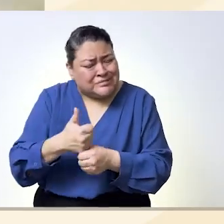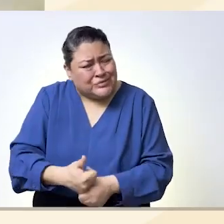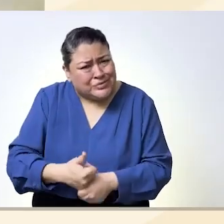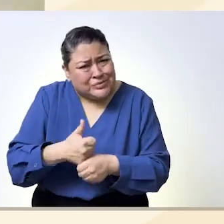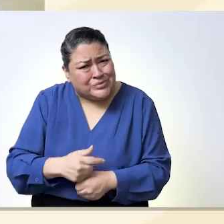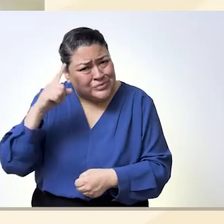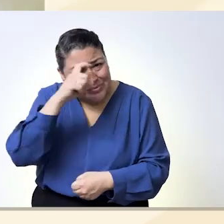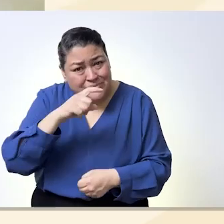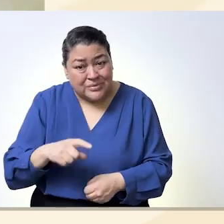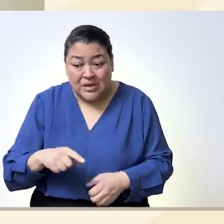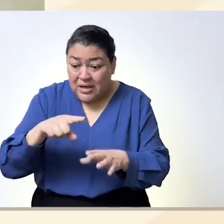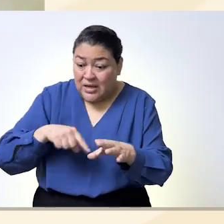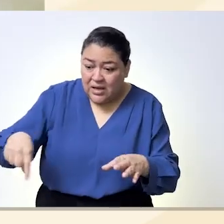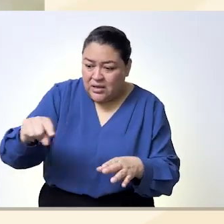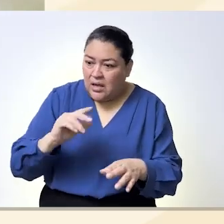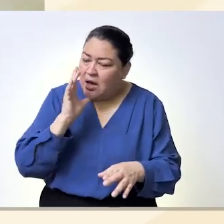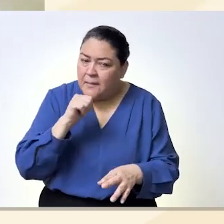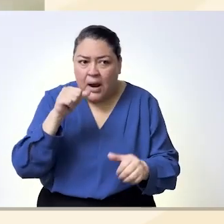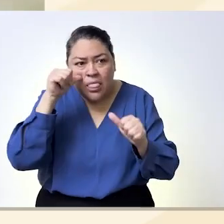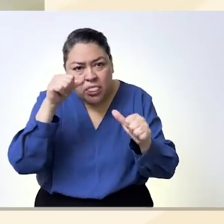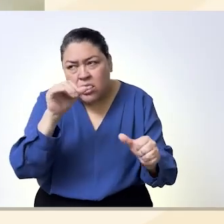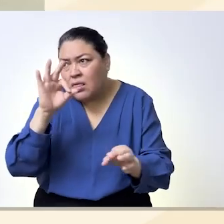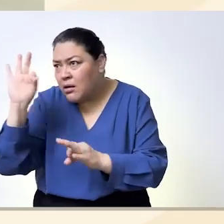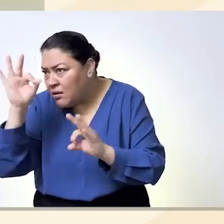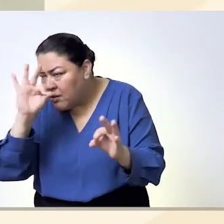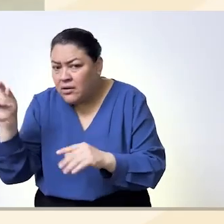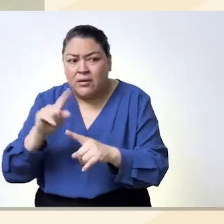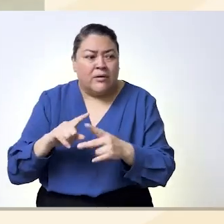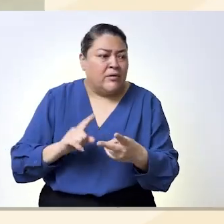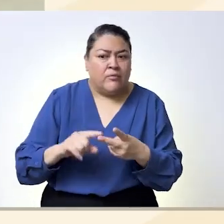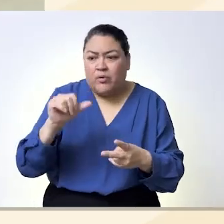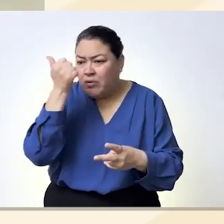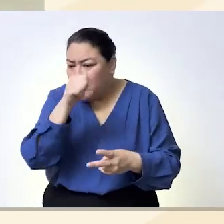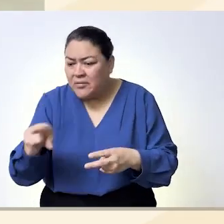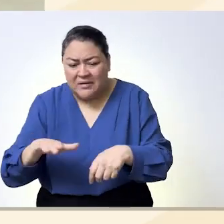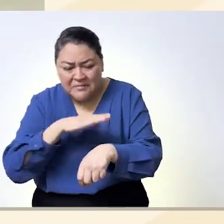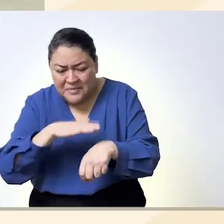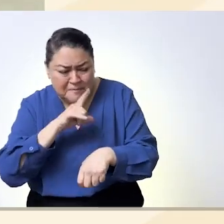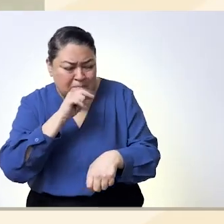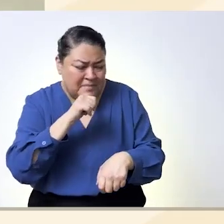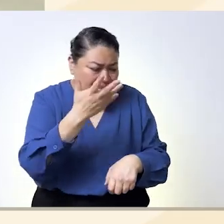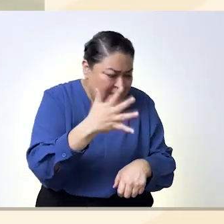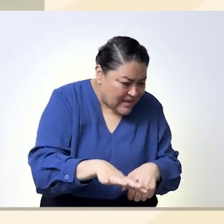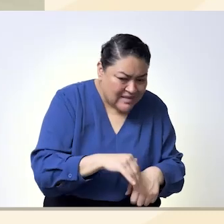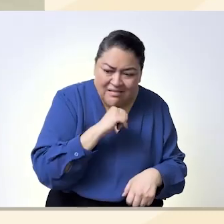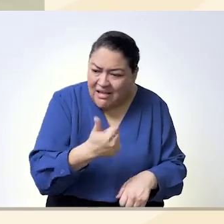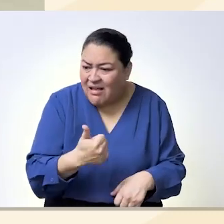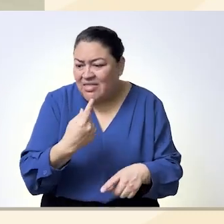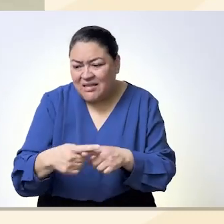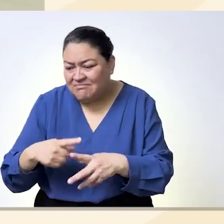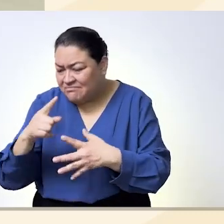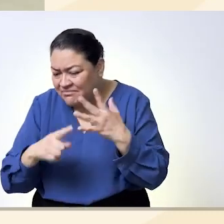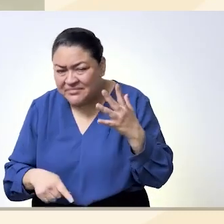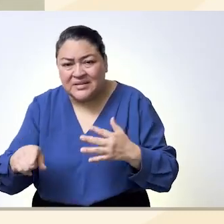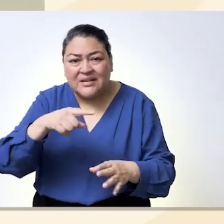a pesar de los esfuerzos no van a lograr sacar 10, pasar la materia, lo que sea, pues creo que construyen una narrativa